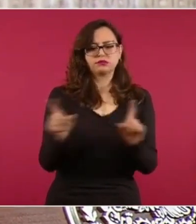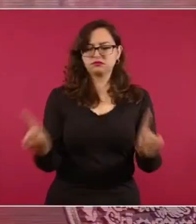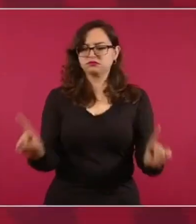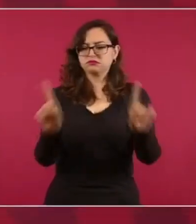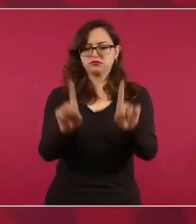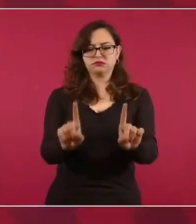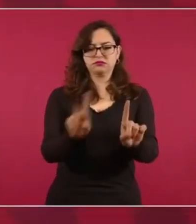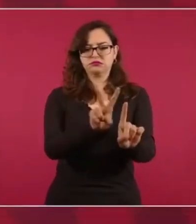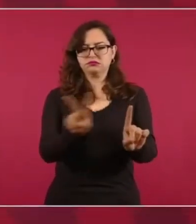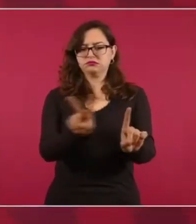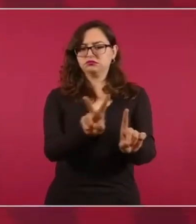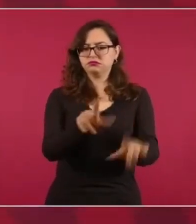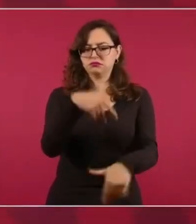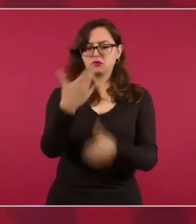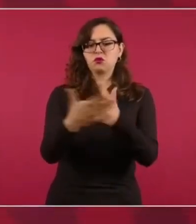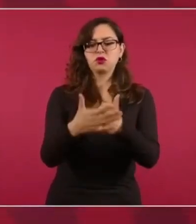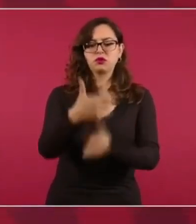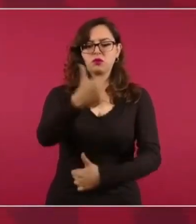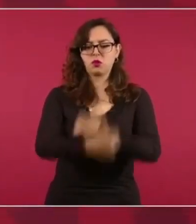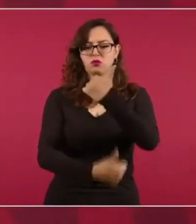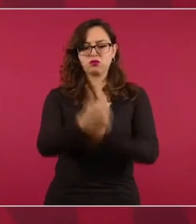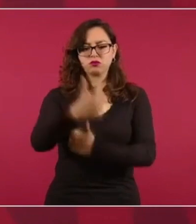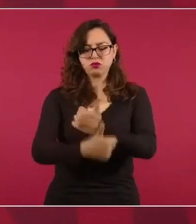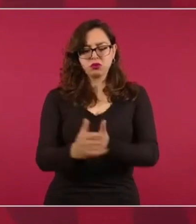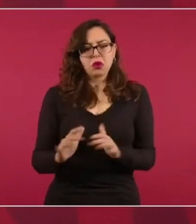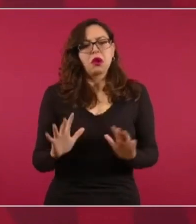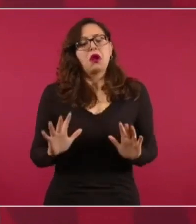Y esa elección se